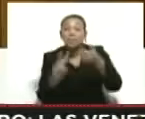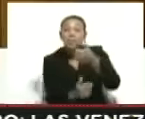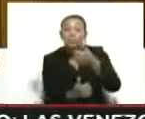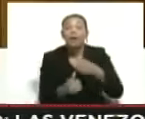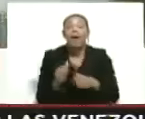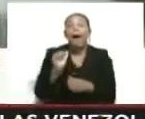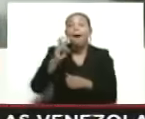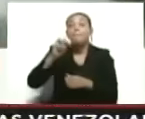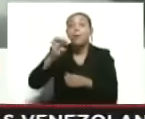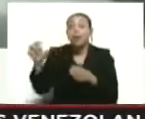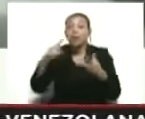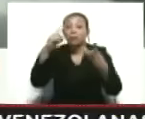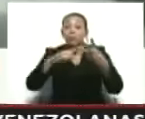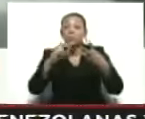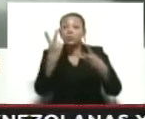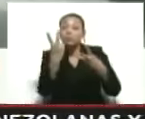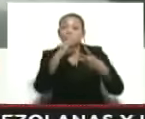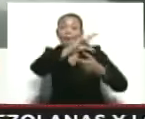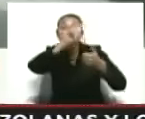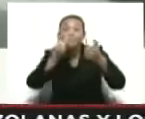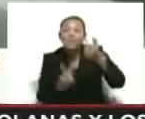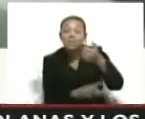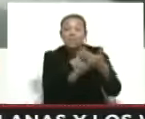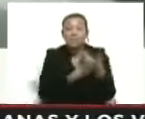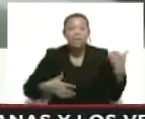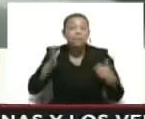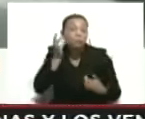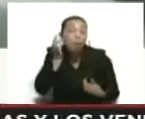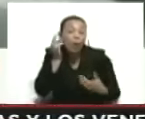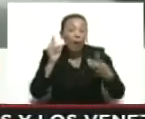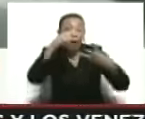América Pérez, segunda vicepresidente,